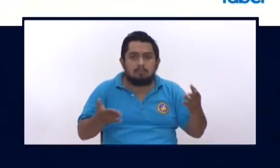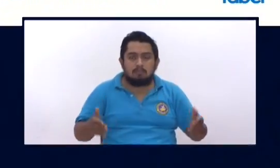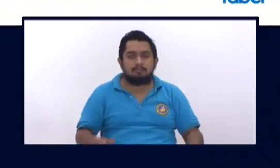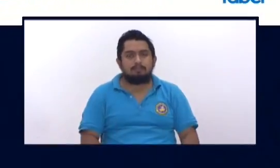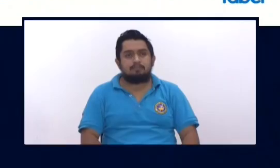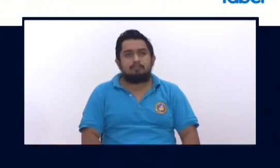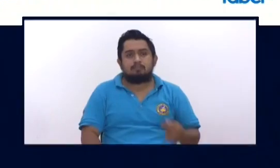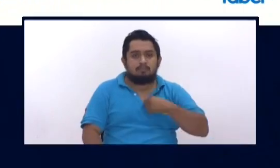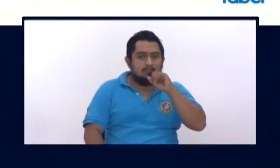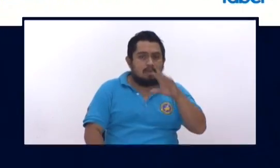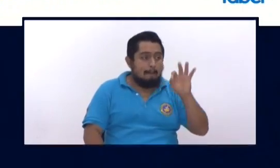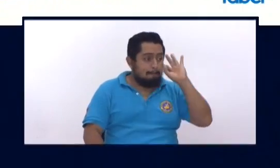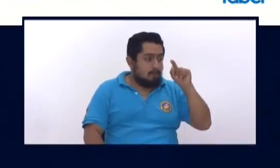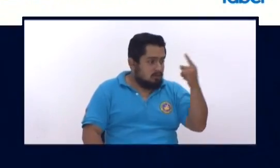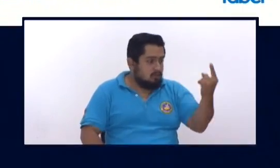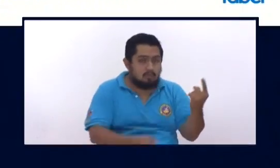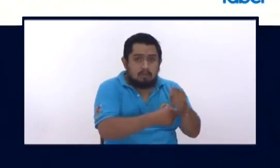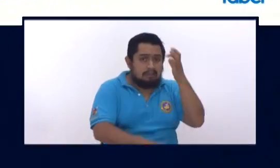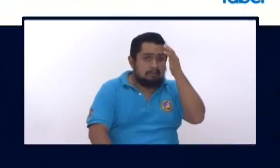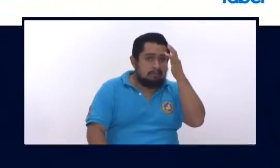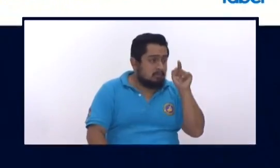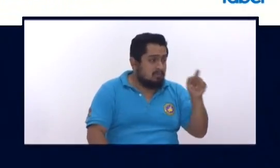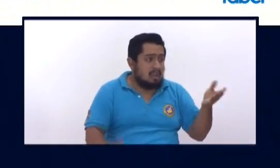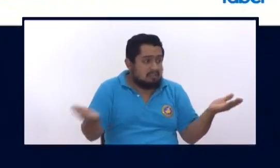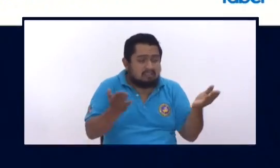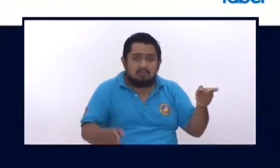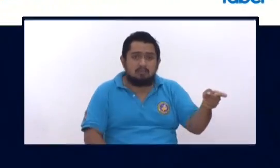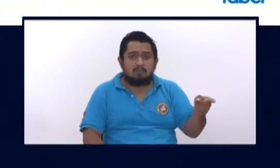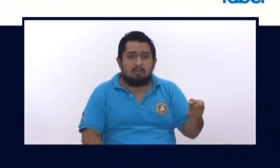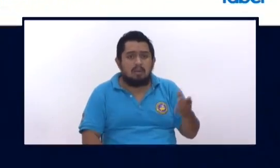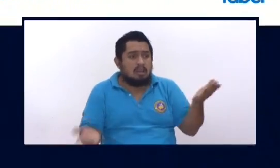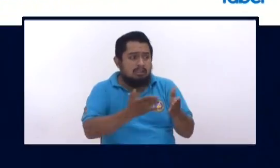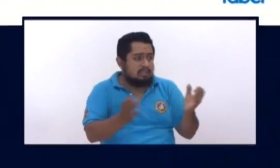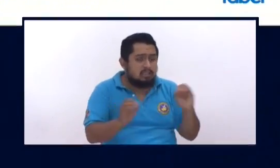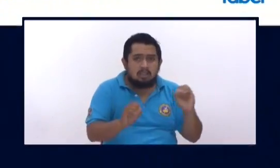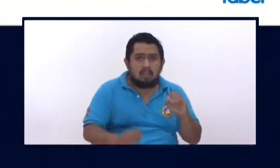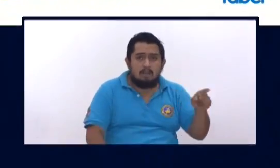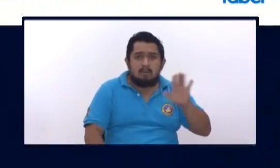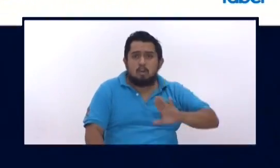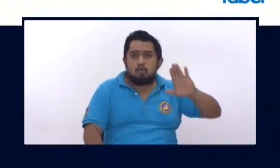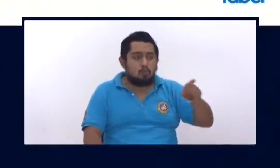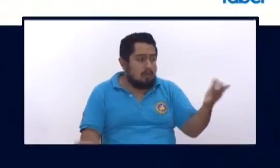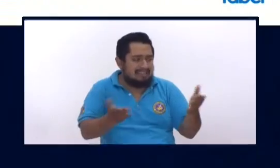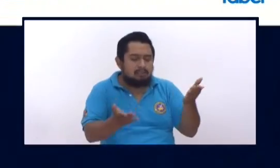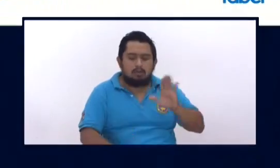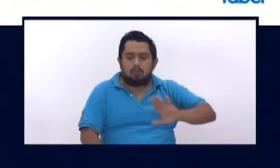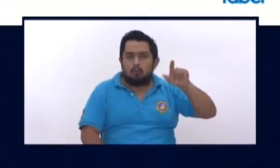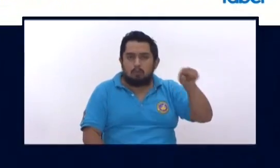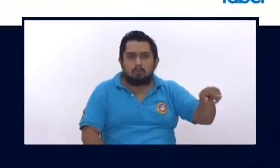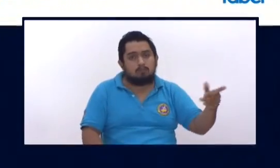pero yo tengo amigos que son pastores y están desesperados por que no hayan que hacer y sabes porque no hay que hacer porque nunca han hecho nada